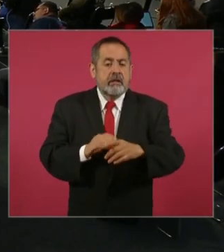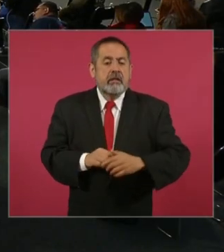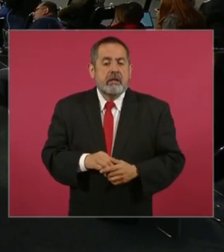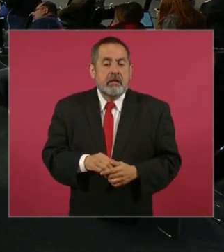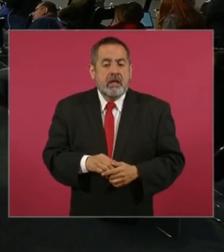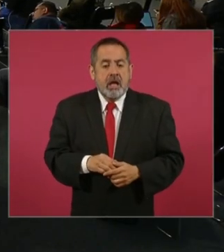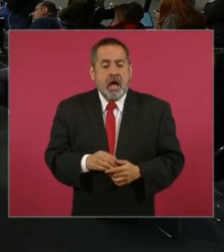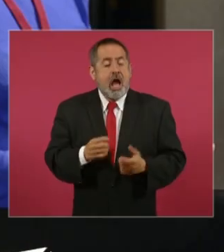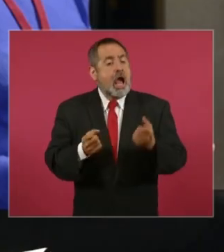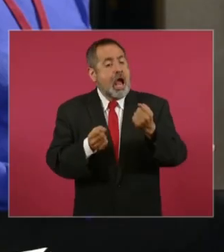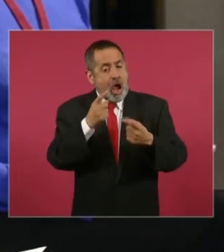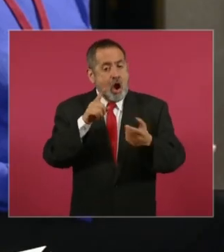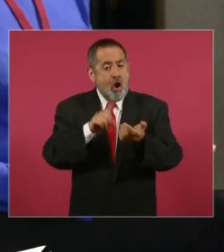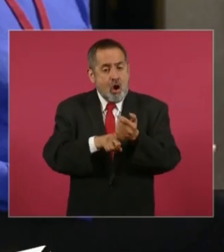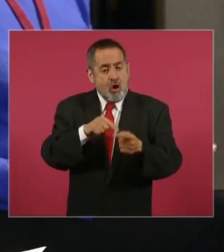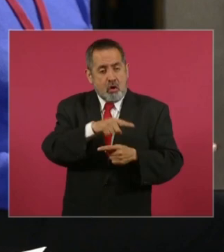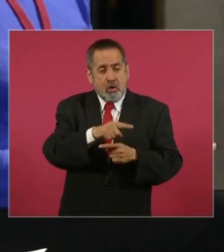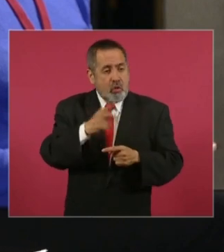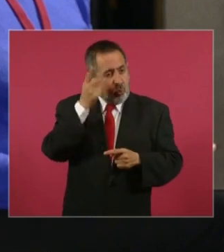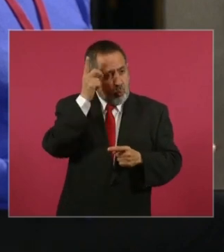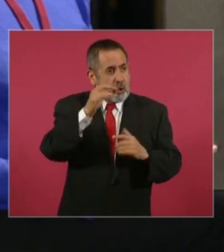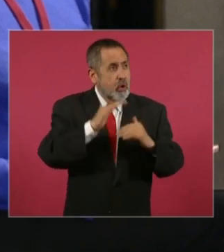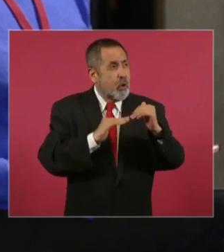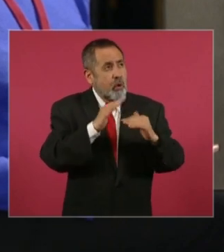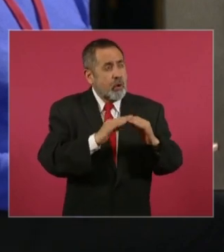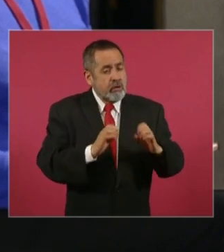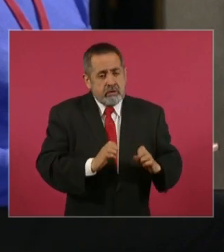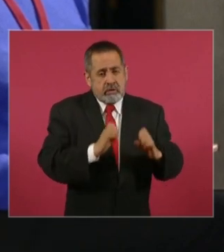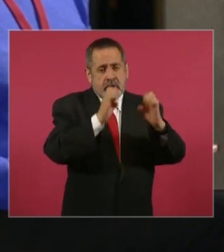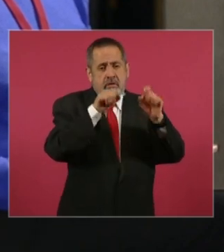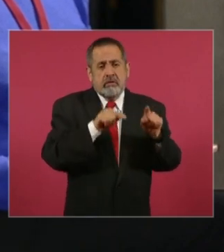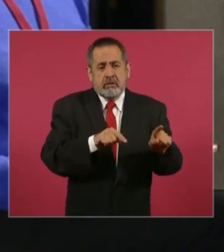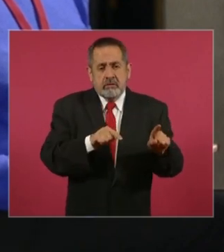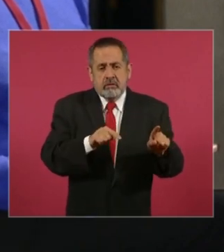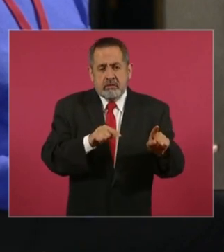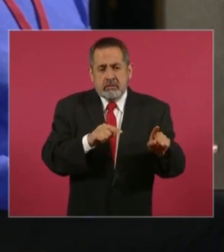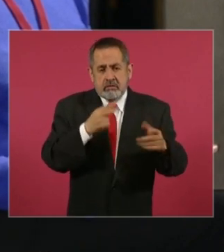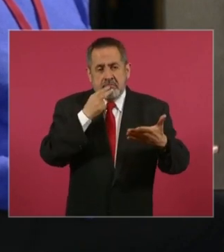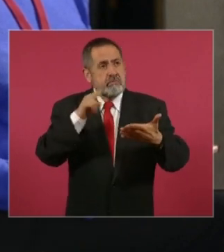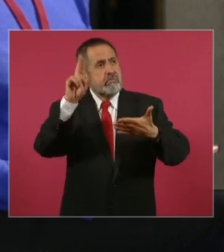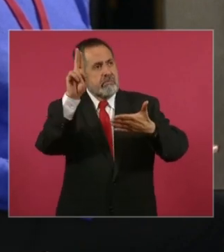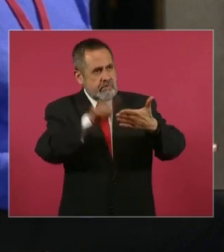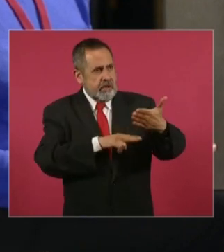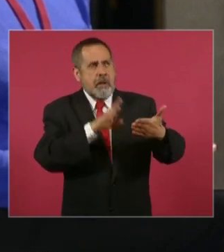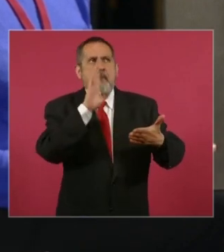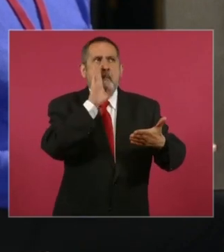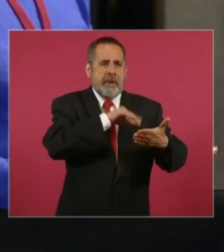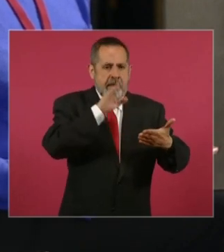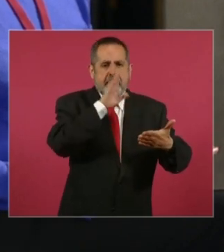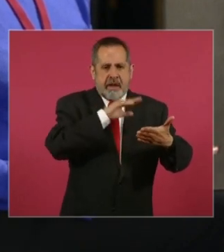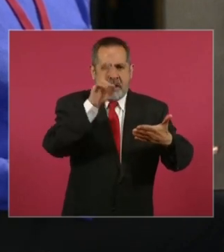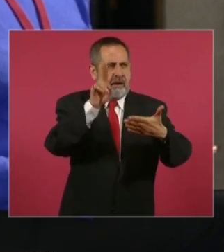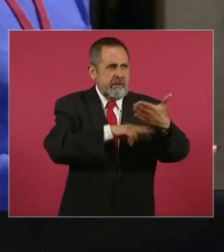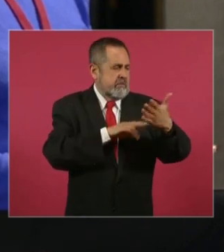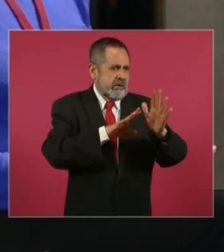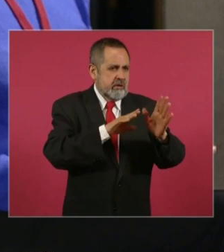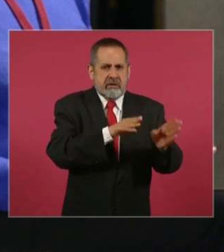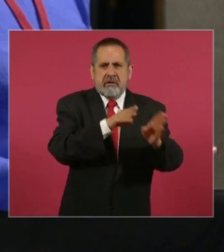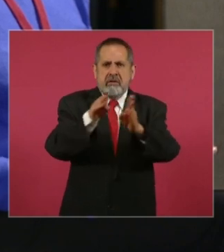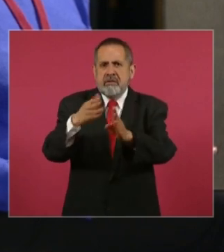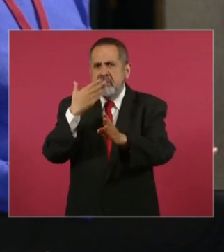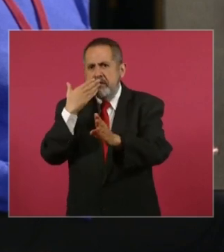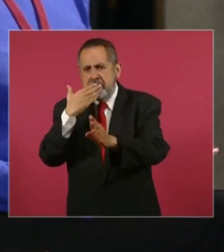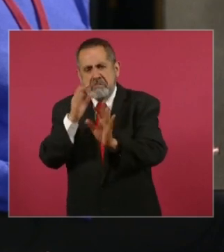hay quienes, que son los propios edificadores, está clausurado lo que está mal hecho. Lo que está bien no se